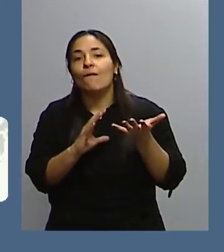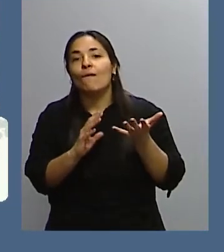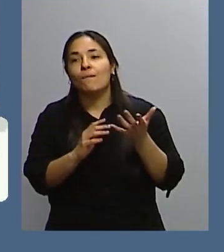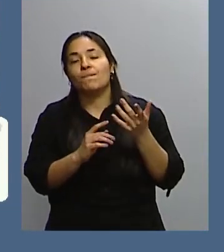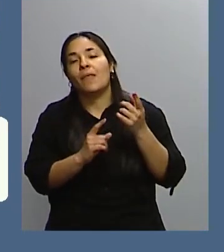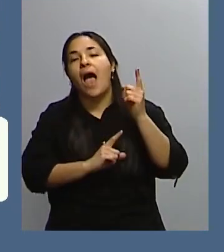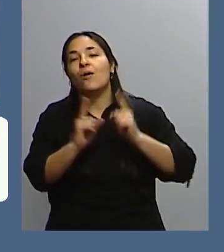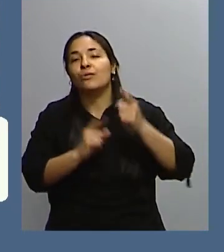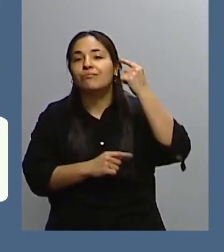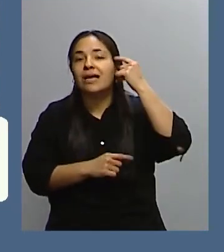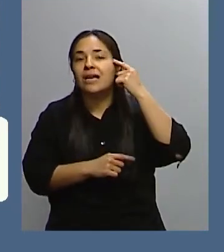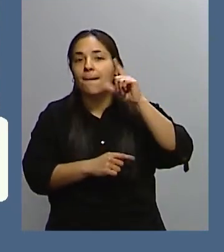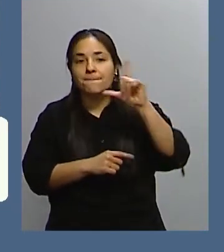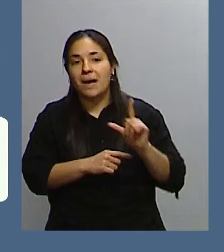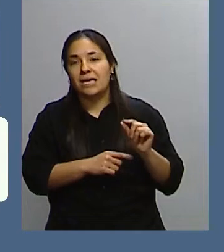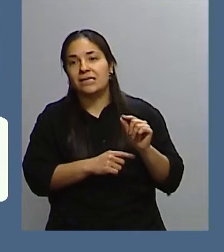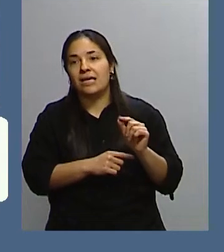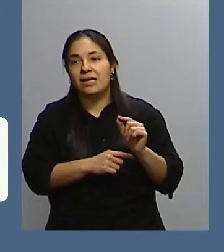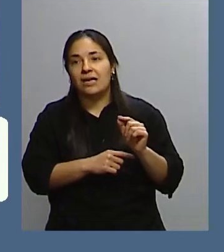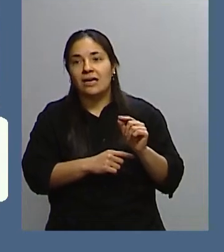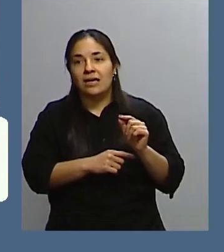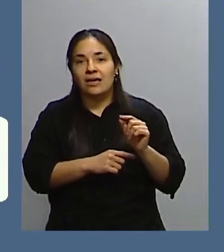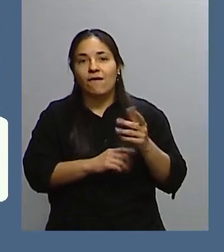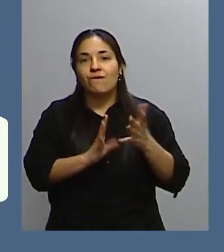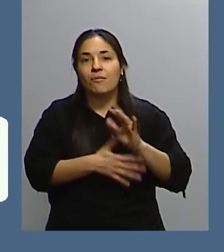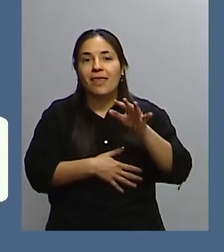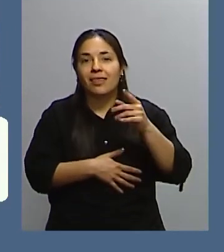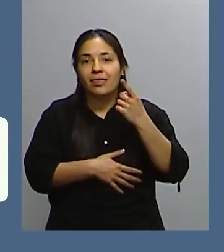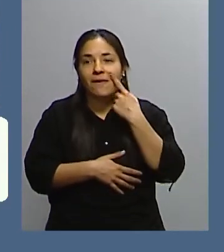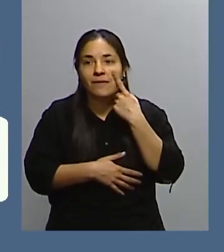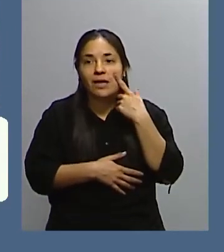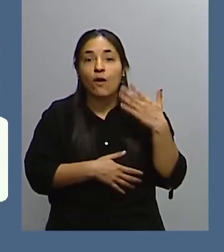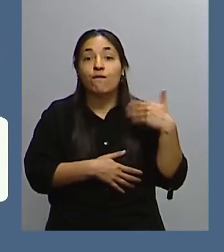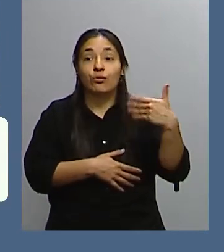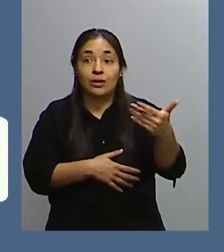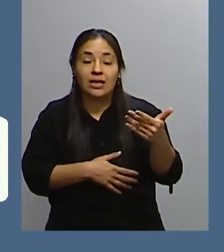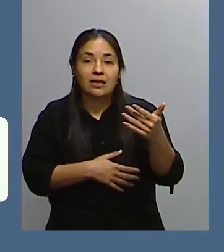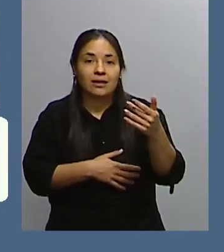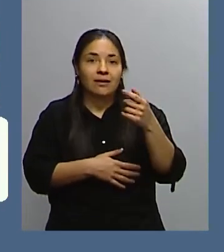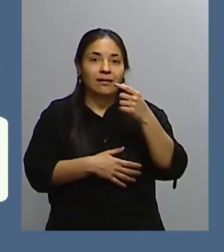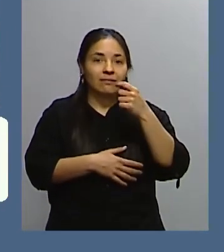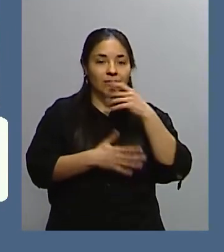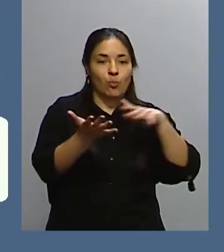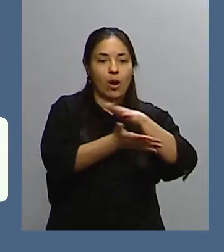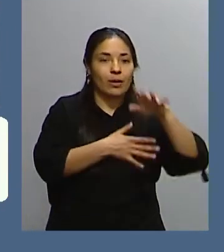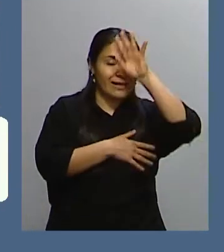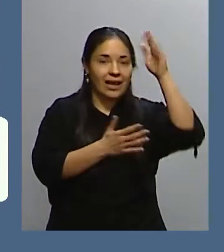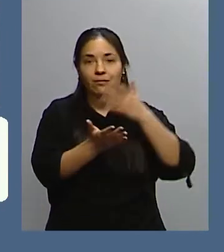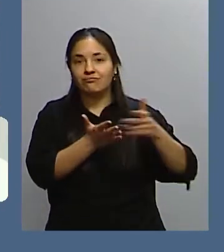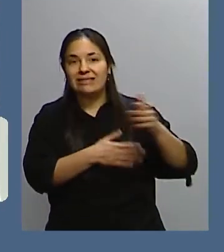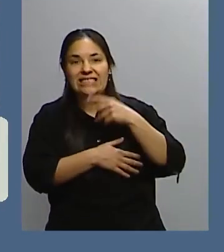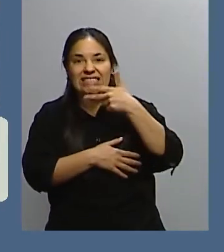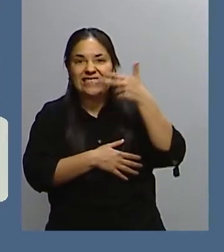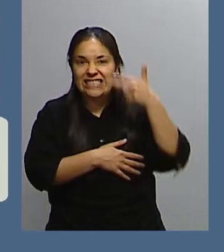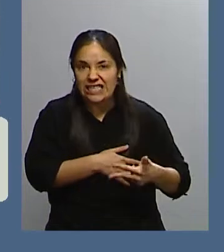que creen que nuestros países pueden tratar de vivir o tener un futuro sin los pueblos indígenas. Yo creo que eso no es posible. Ojalá así